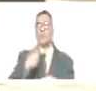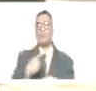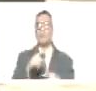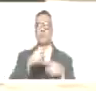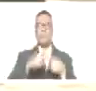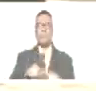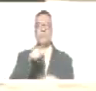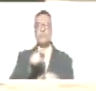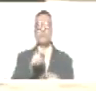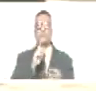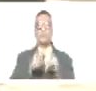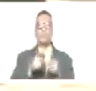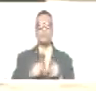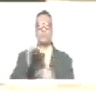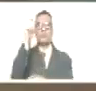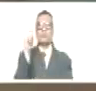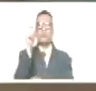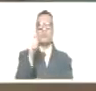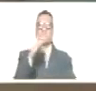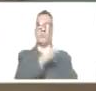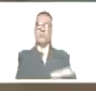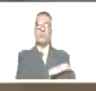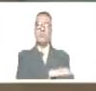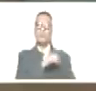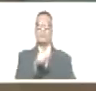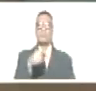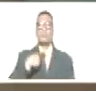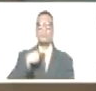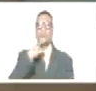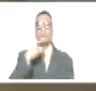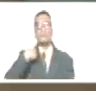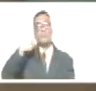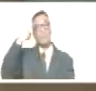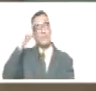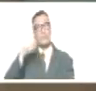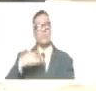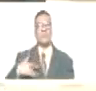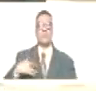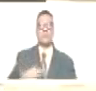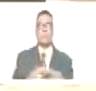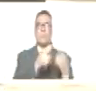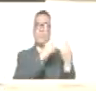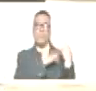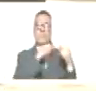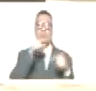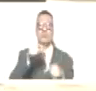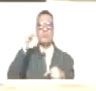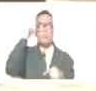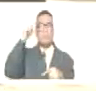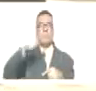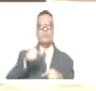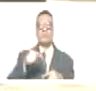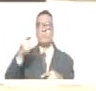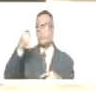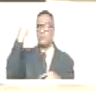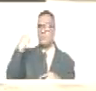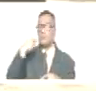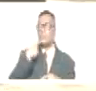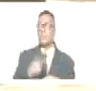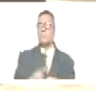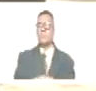algunos de los diputados de la oposición, y yo casi que me sentía representado porque yo hace días o ayer dije que la